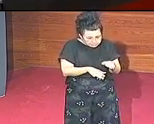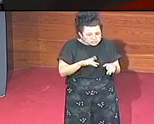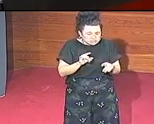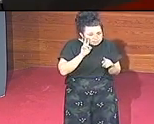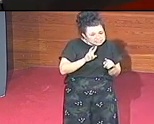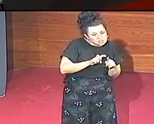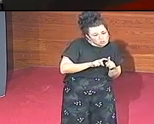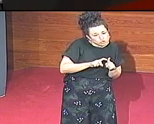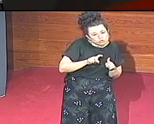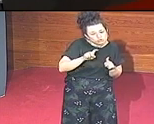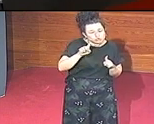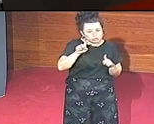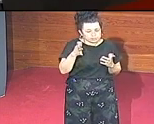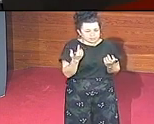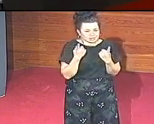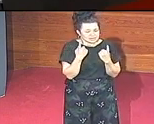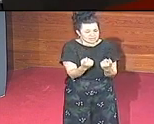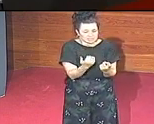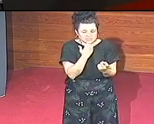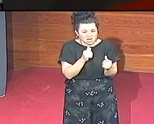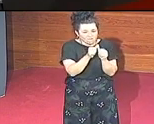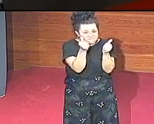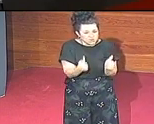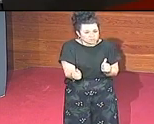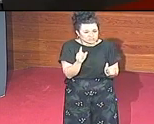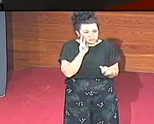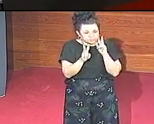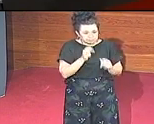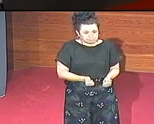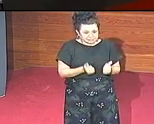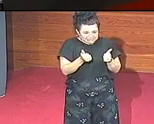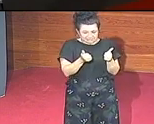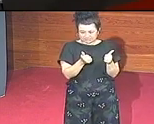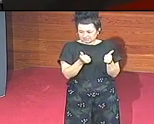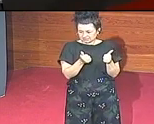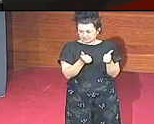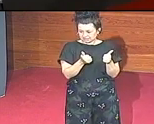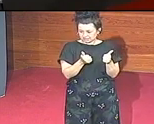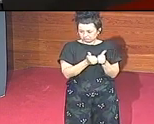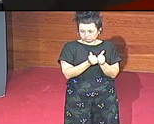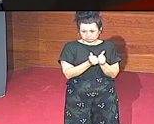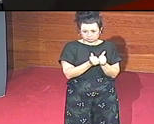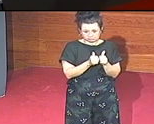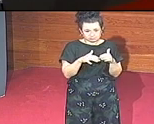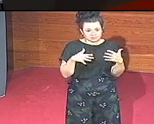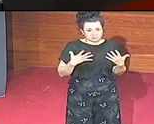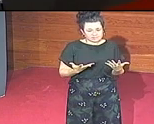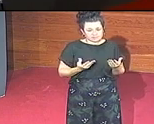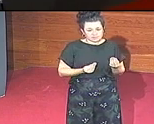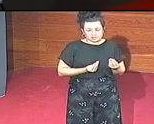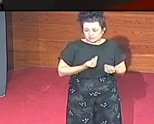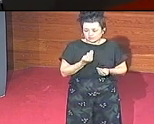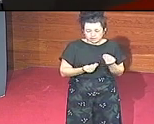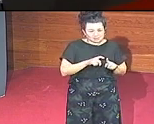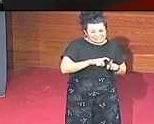aún a un formato visual entonces hacíamos un montón de